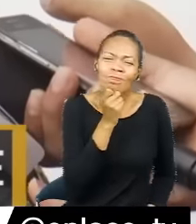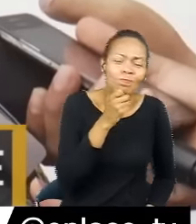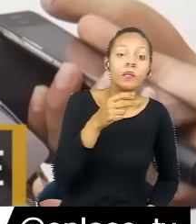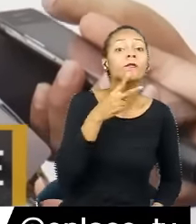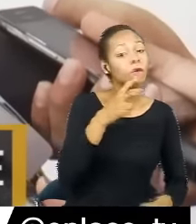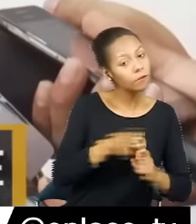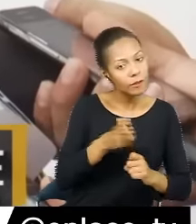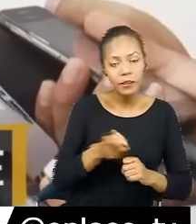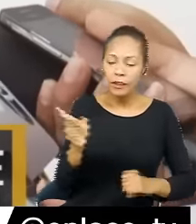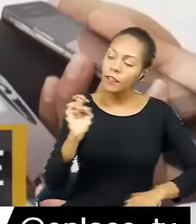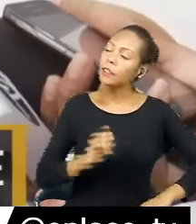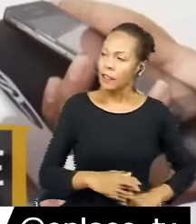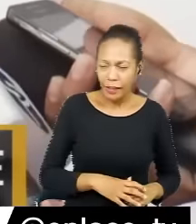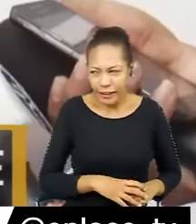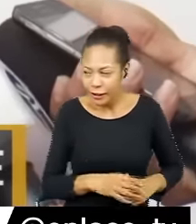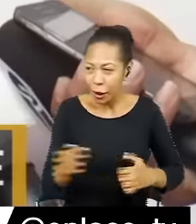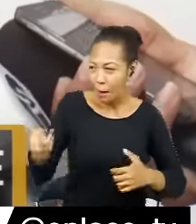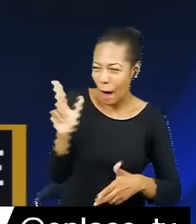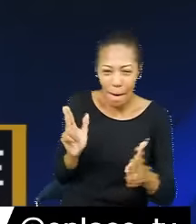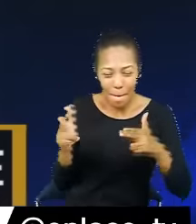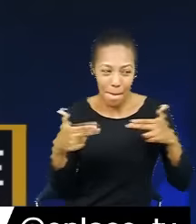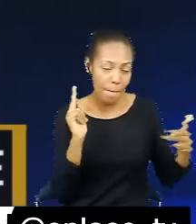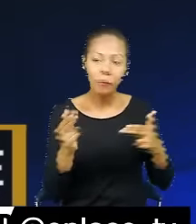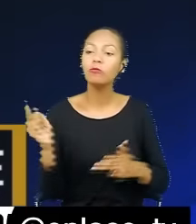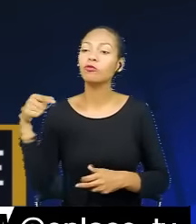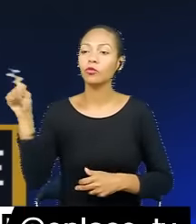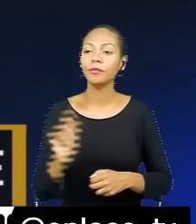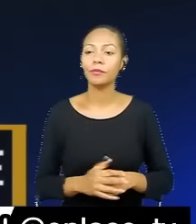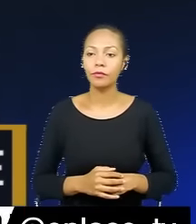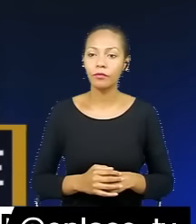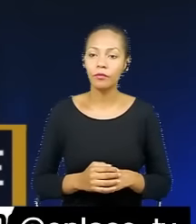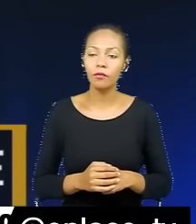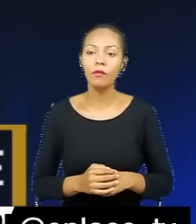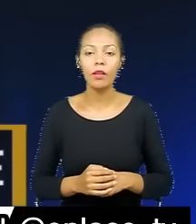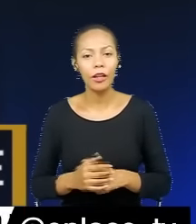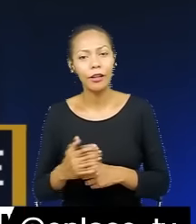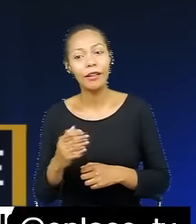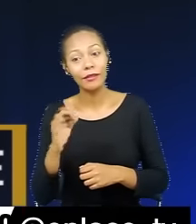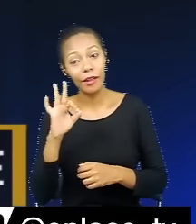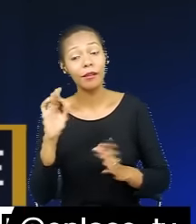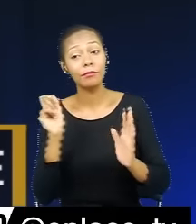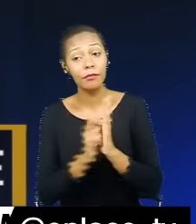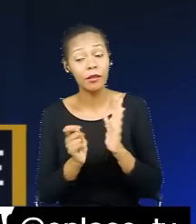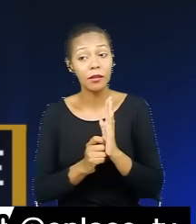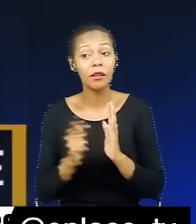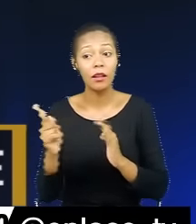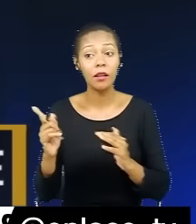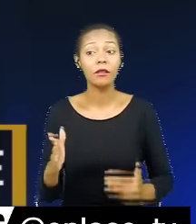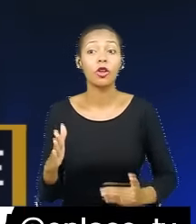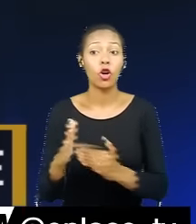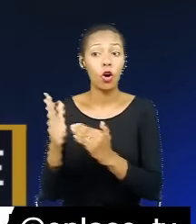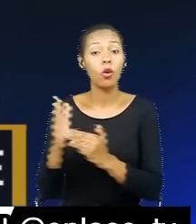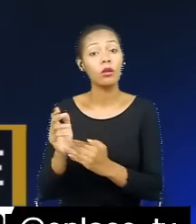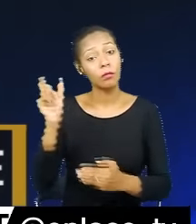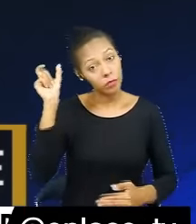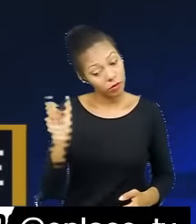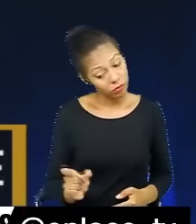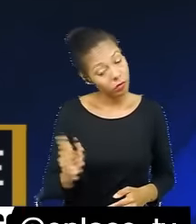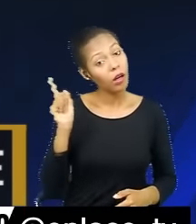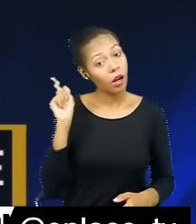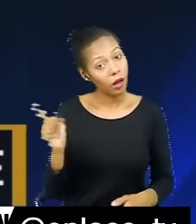ellos y otras personas que no se identifican. Cabe mencionar que con este son tres los atentados sicariales que ha recibido en su contra en los últimos meses